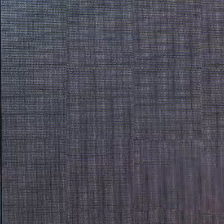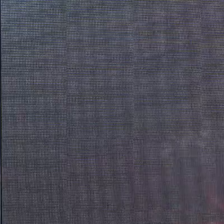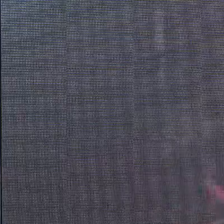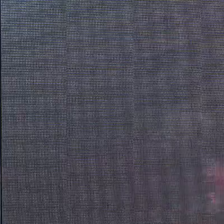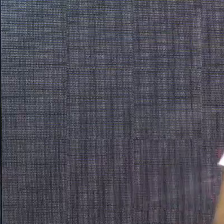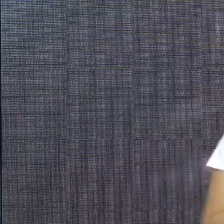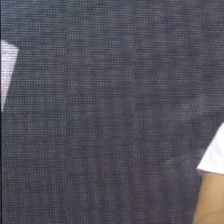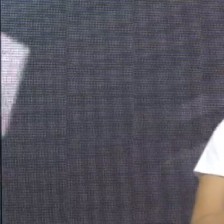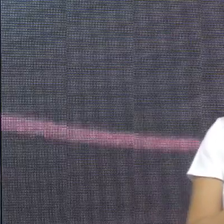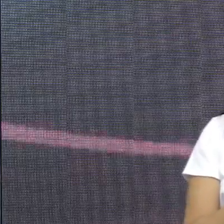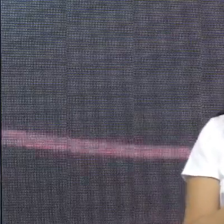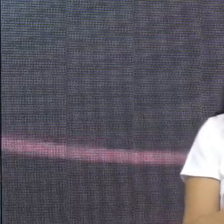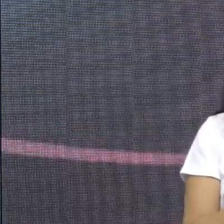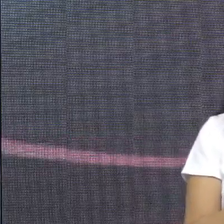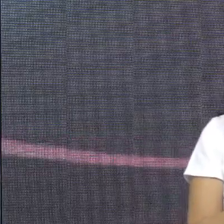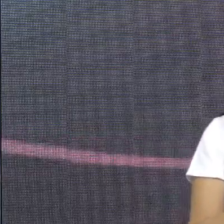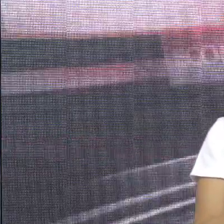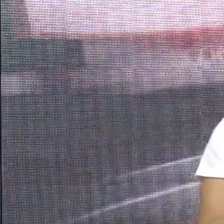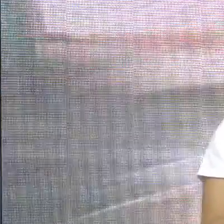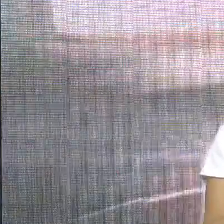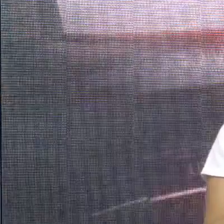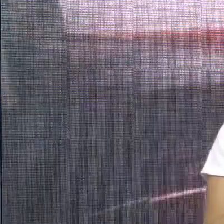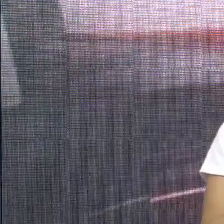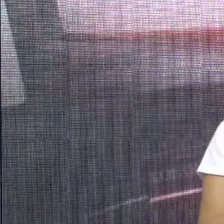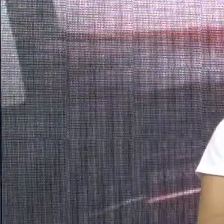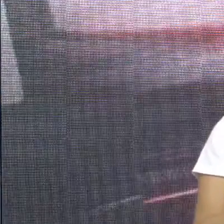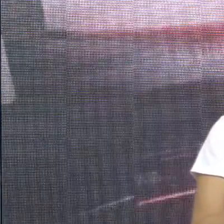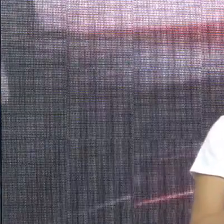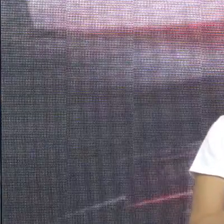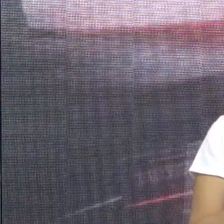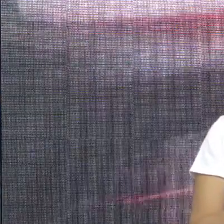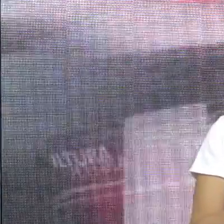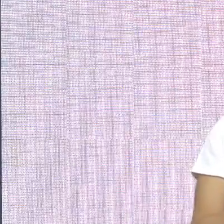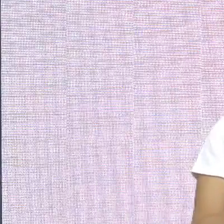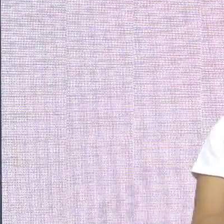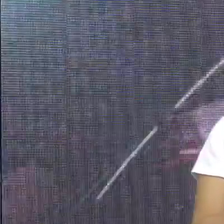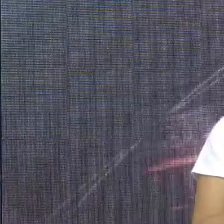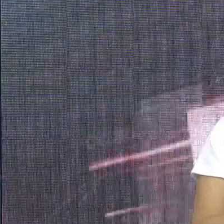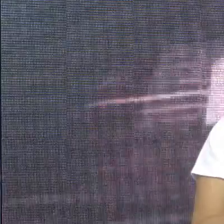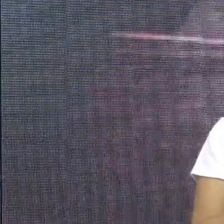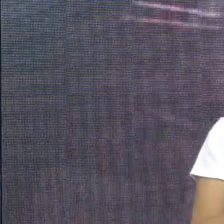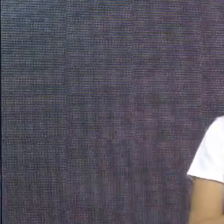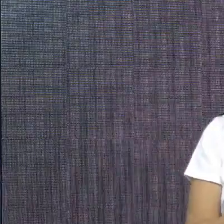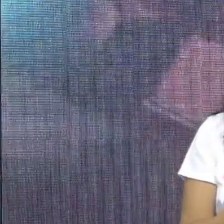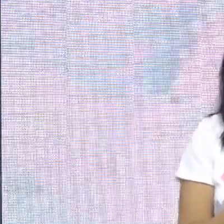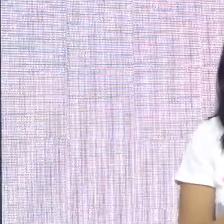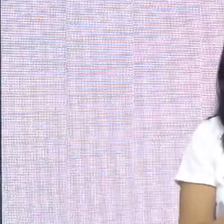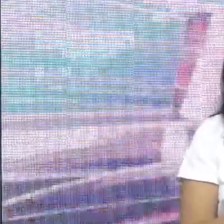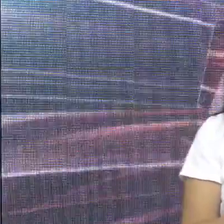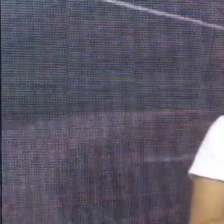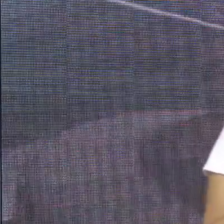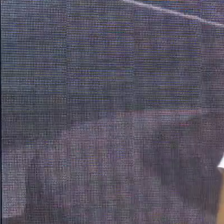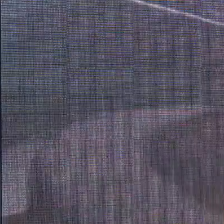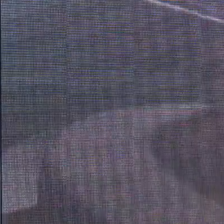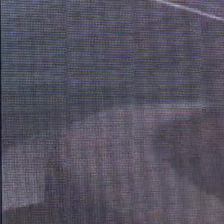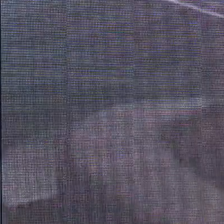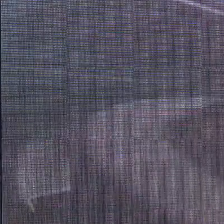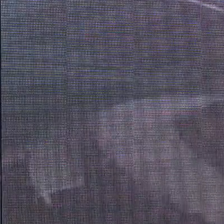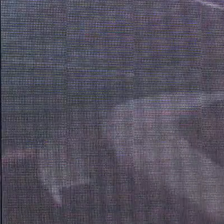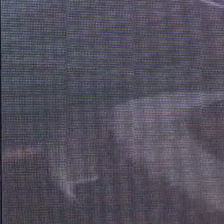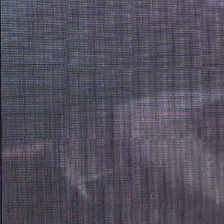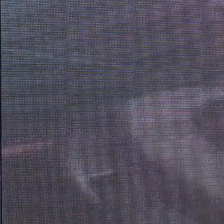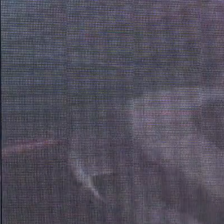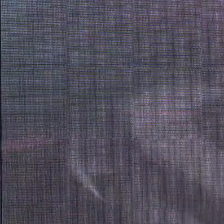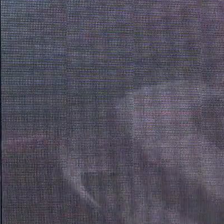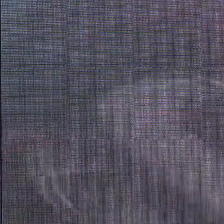De Canal 35 te saluda. Hola Vanessa, un gusto, buen día para vos y para toda la gente. Bien, muchas gracias por atendernos.